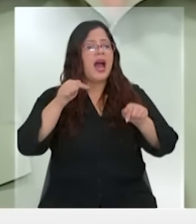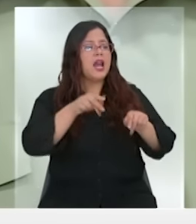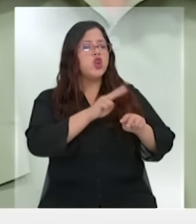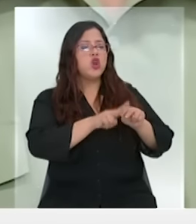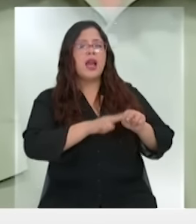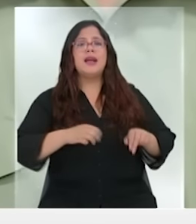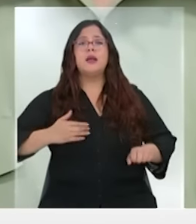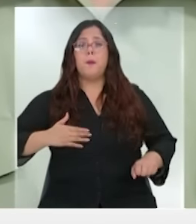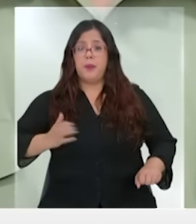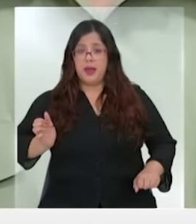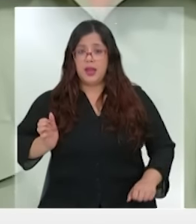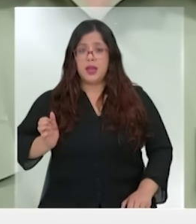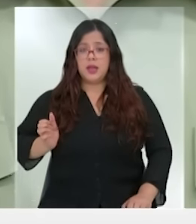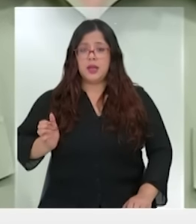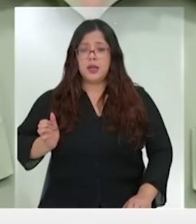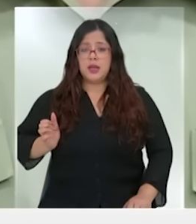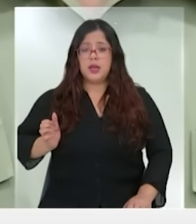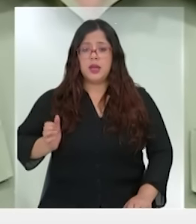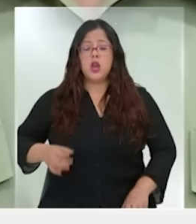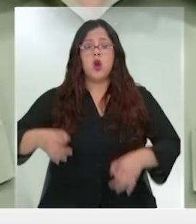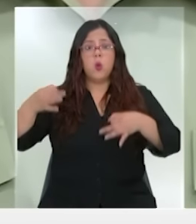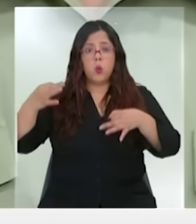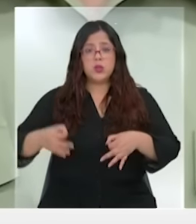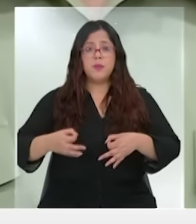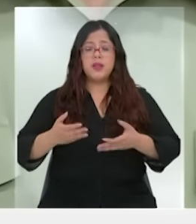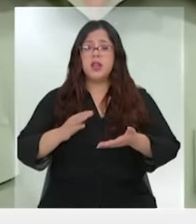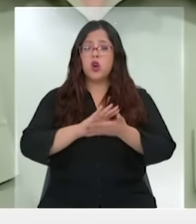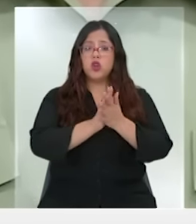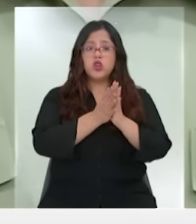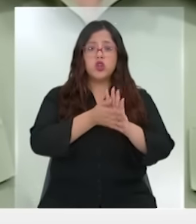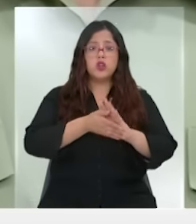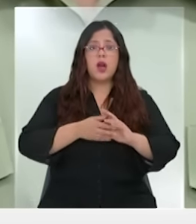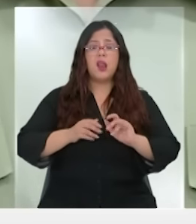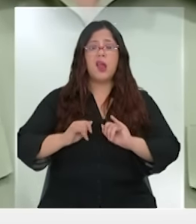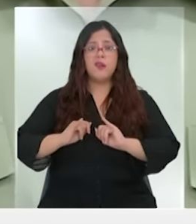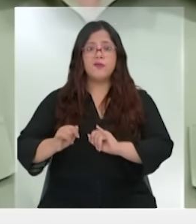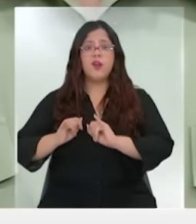Policía de Investigaciones, de acuerdo a los antecedentes que requirió